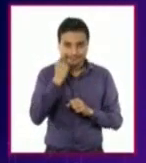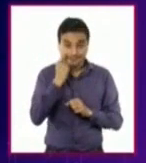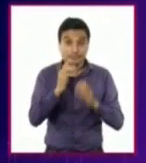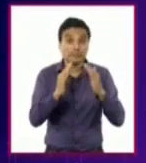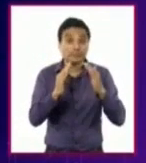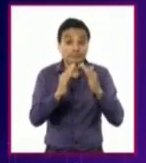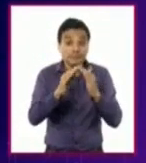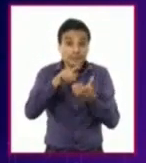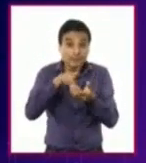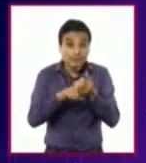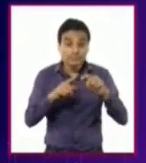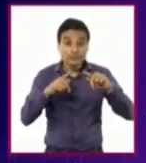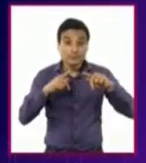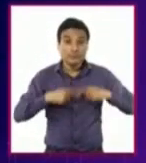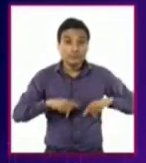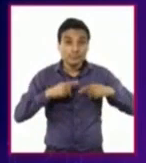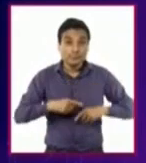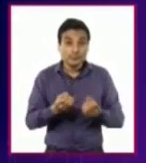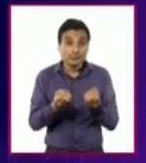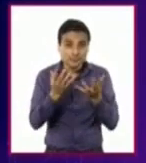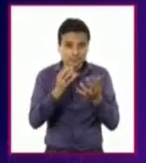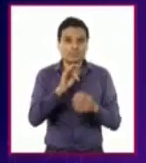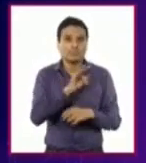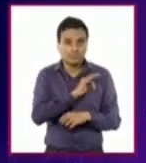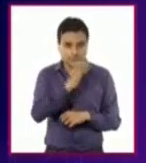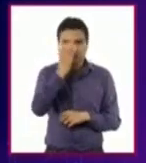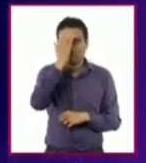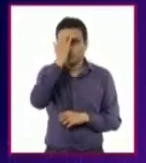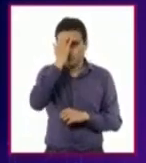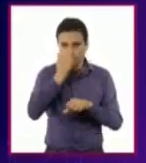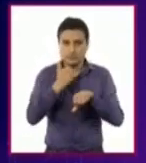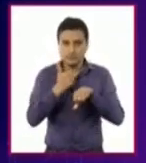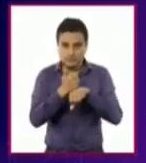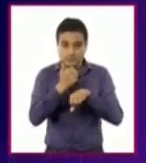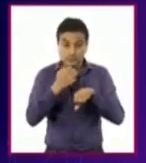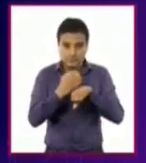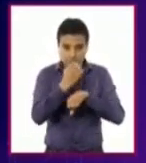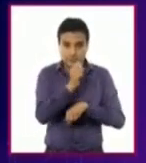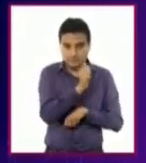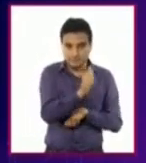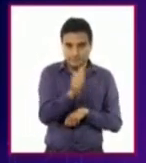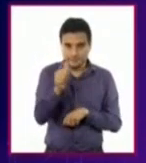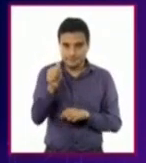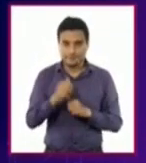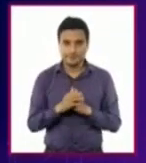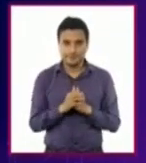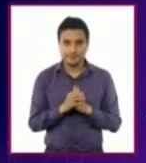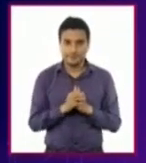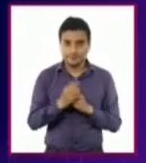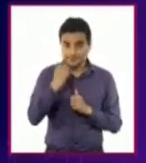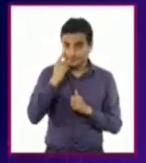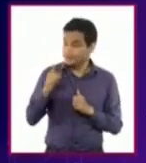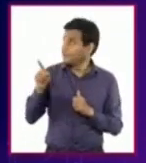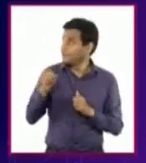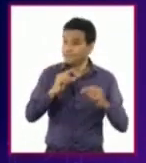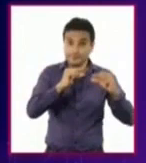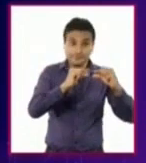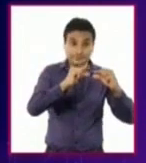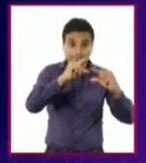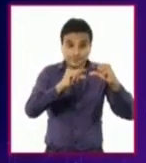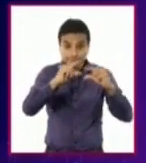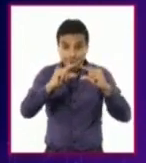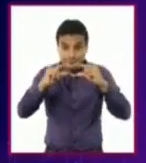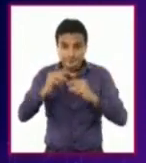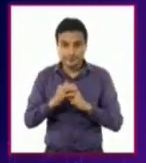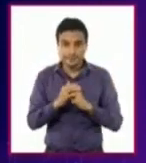para cada uno de los estados de la república mexicana en la gráfica la información se encuentra ordenada de menor